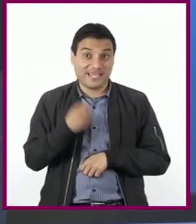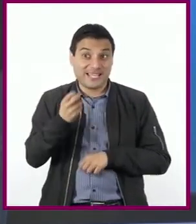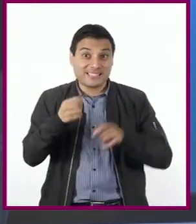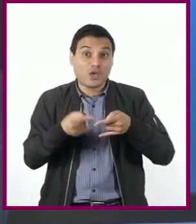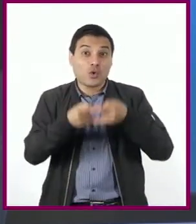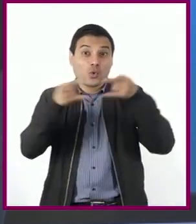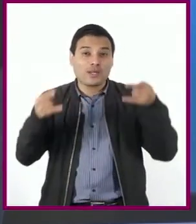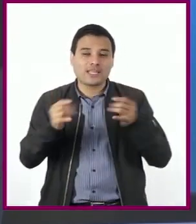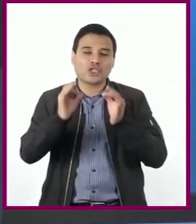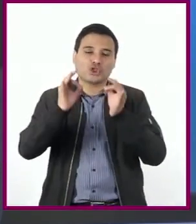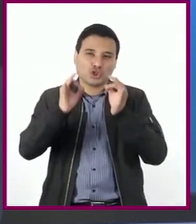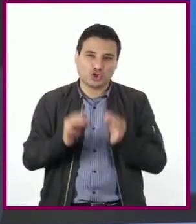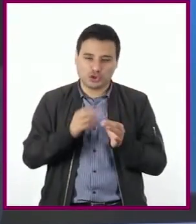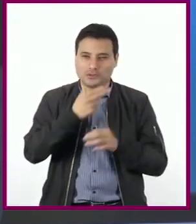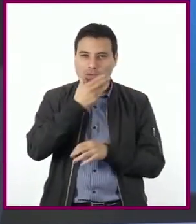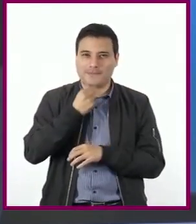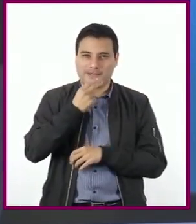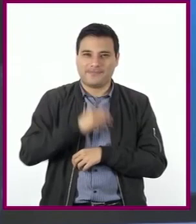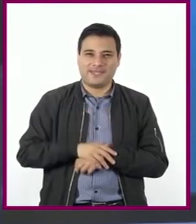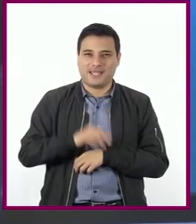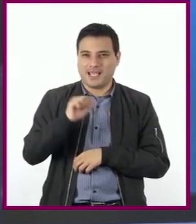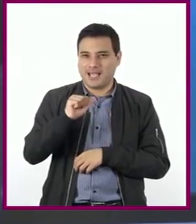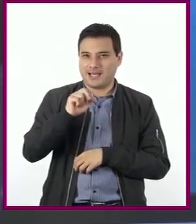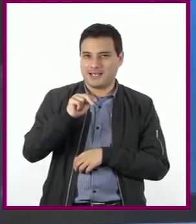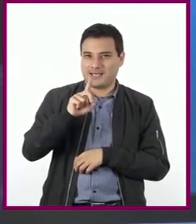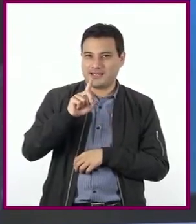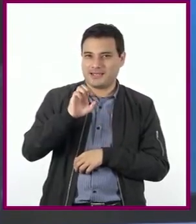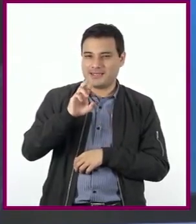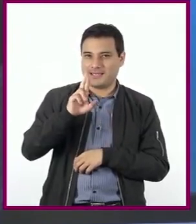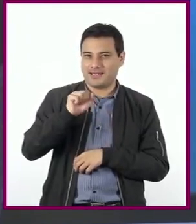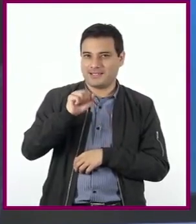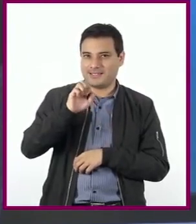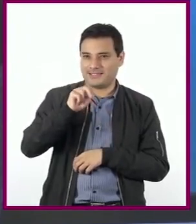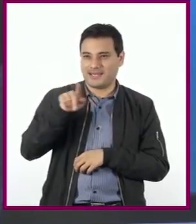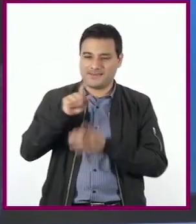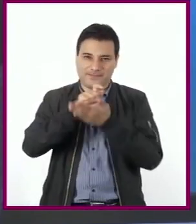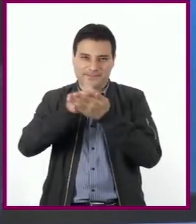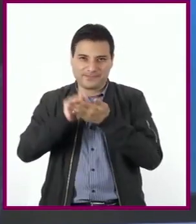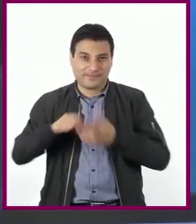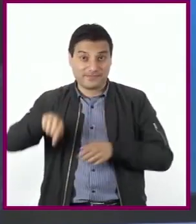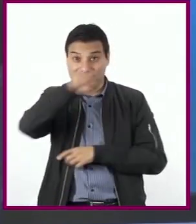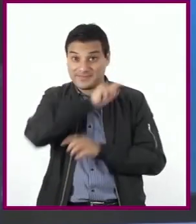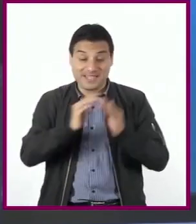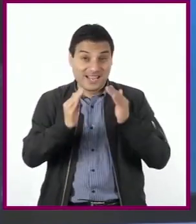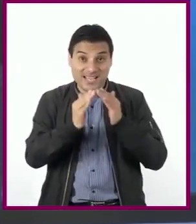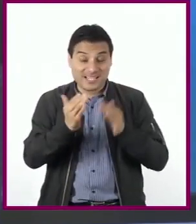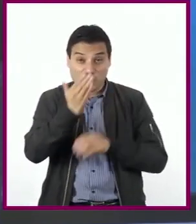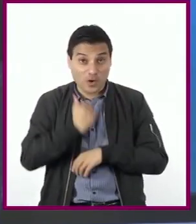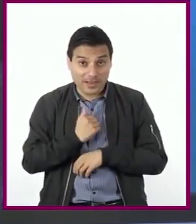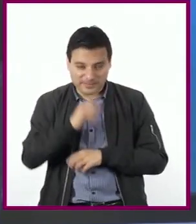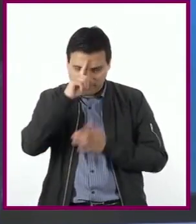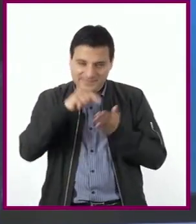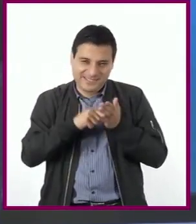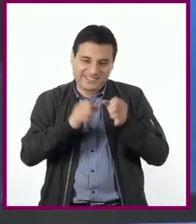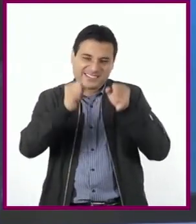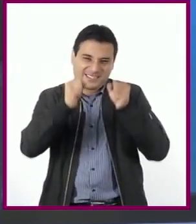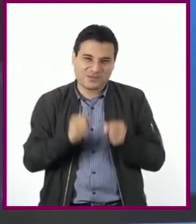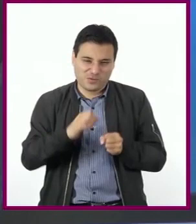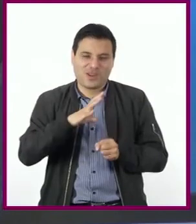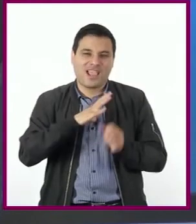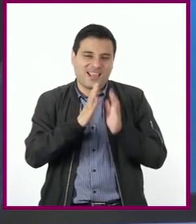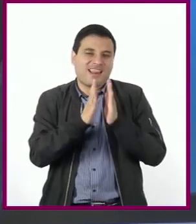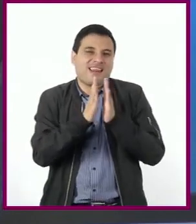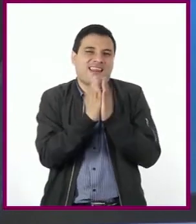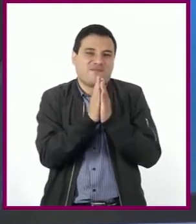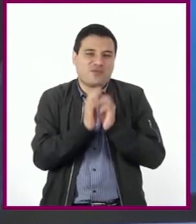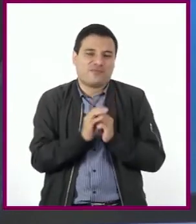de Hans Christian Andersen. Estoy segura de que si no lo tienen en casa, tendrán disponible algún otro texto que impulse su